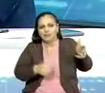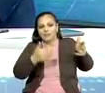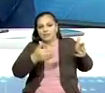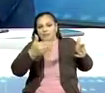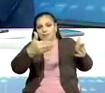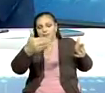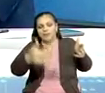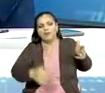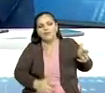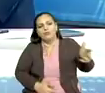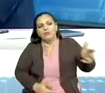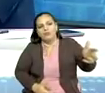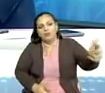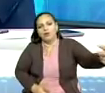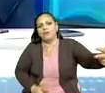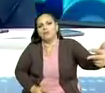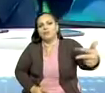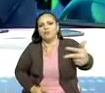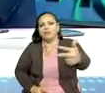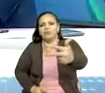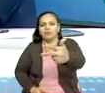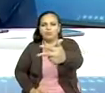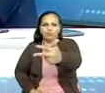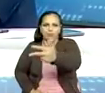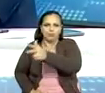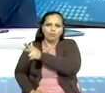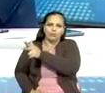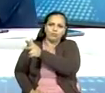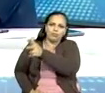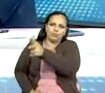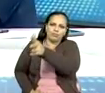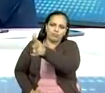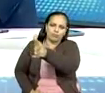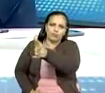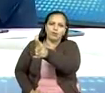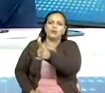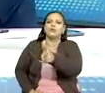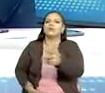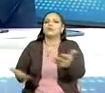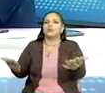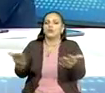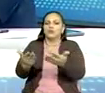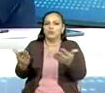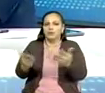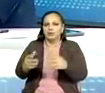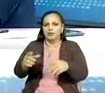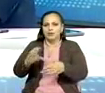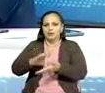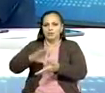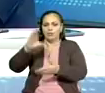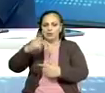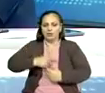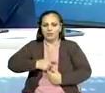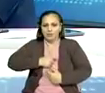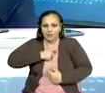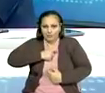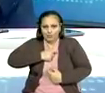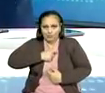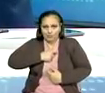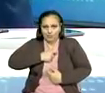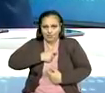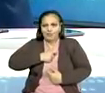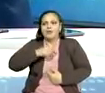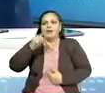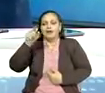y continuar por Van Borja para salir a la altura del 28 de mayo. Carlos Julio. Okay. Esas son las alternativas.